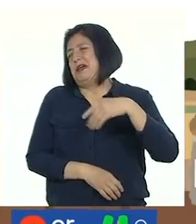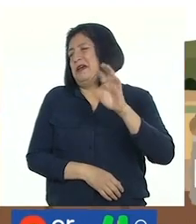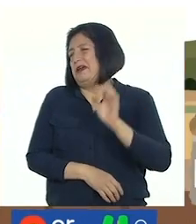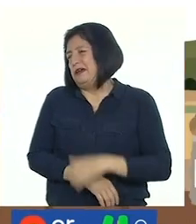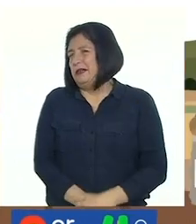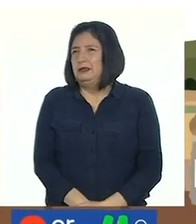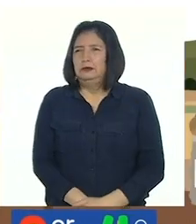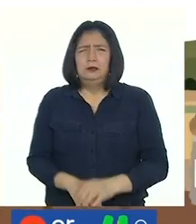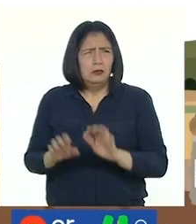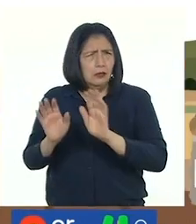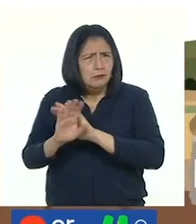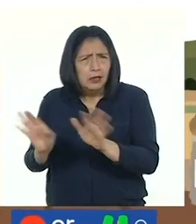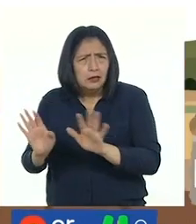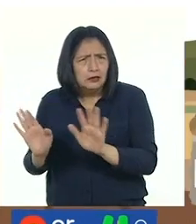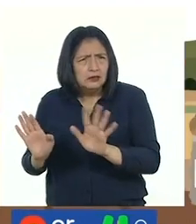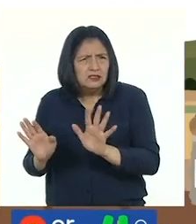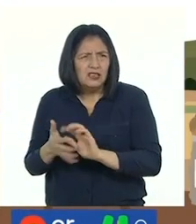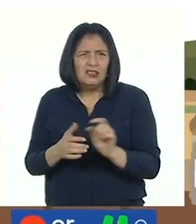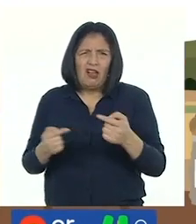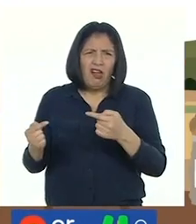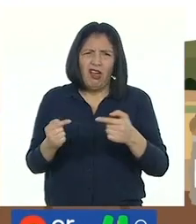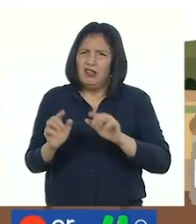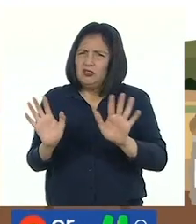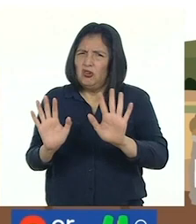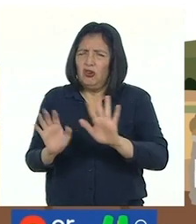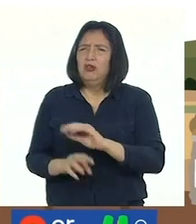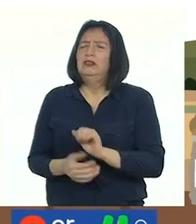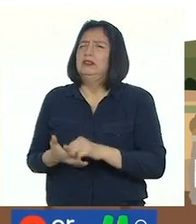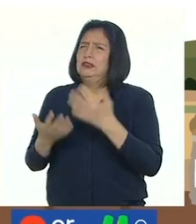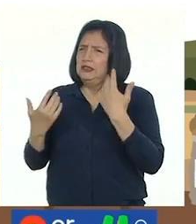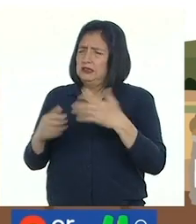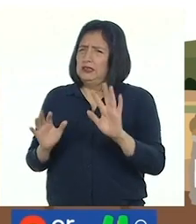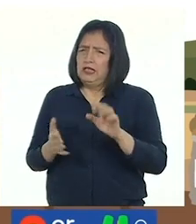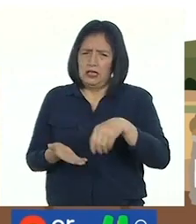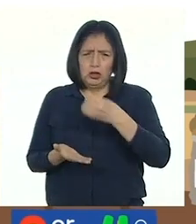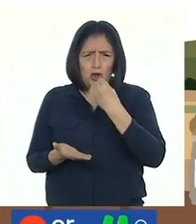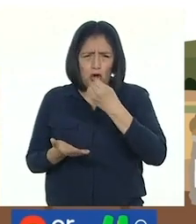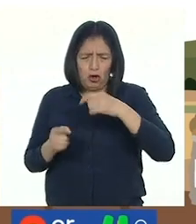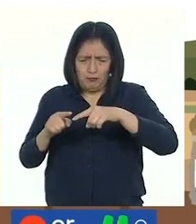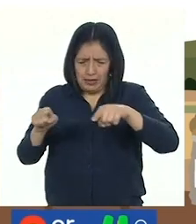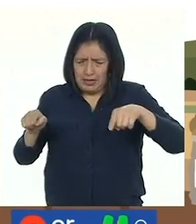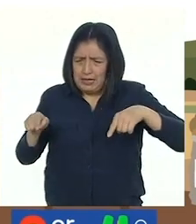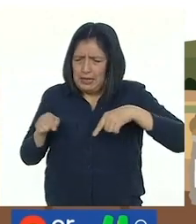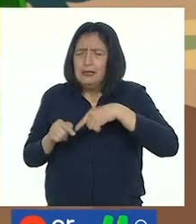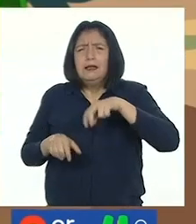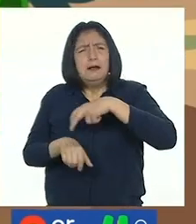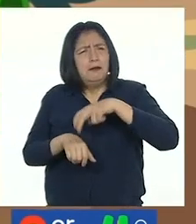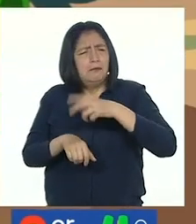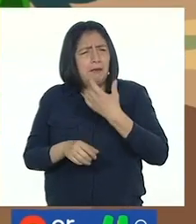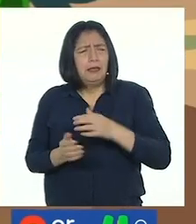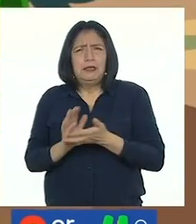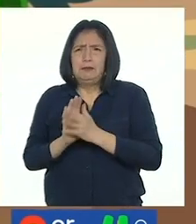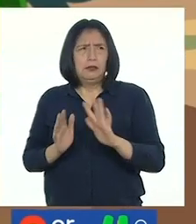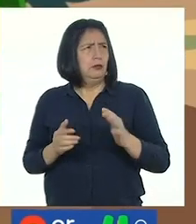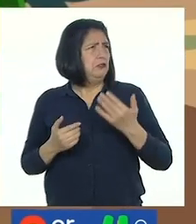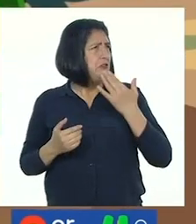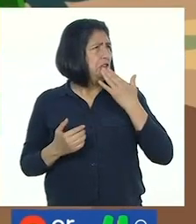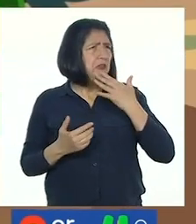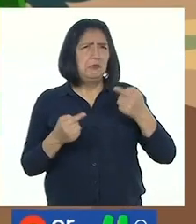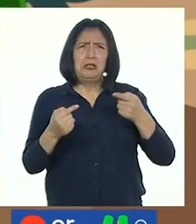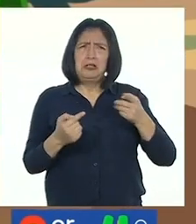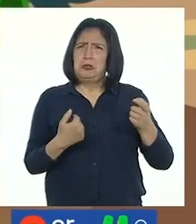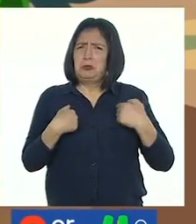bla! ¡Ya basta! ¿Quieren dejar de pelear? ¡Acaban de comer el pastel de papa de la paz! ¿Quién se está